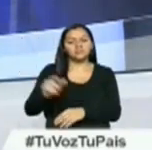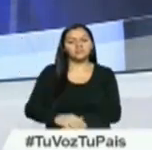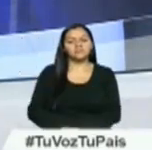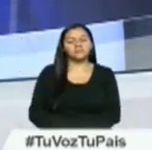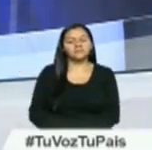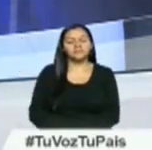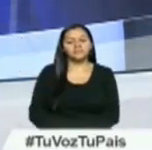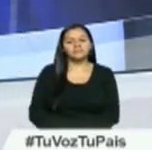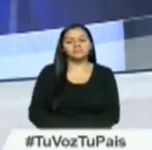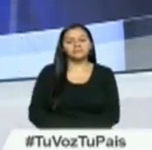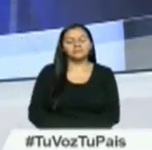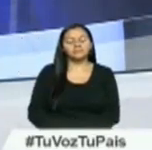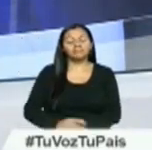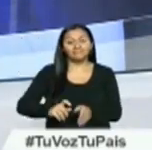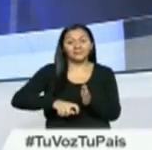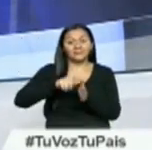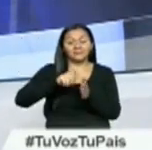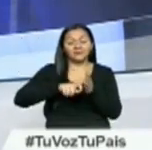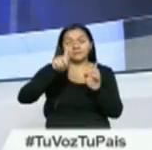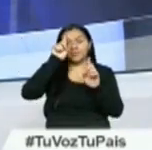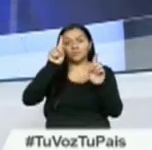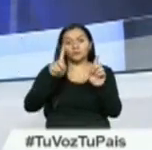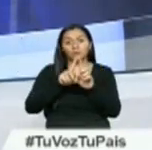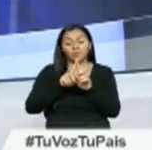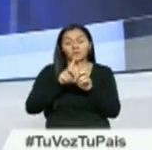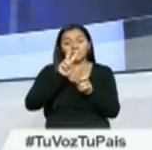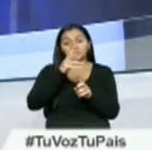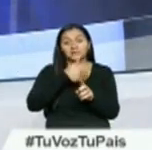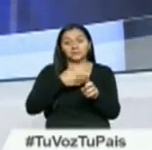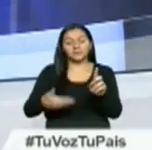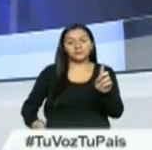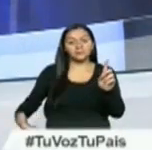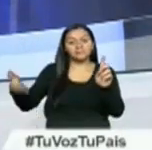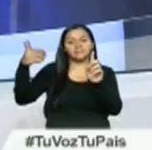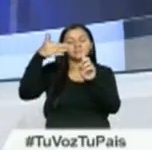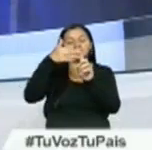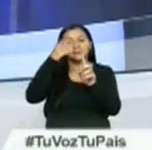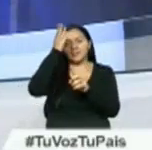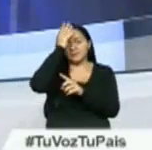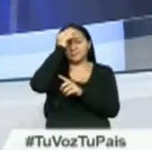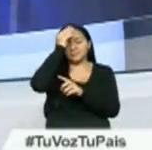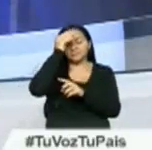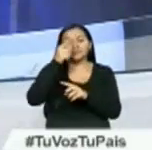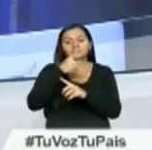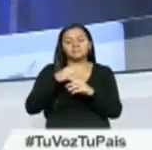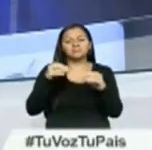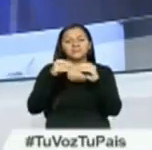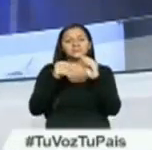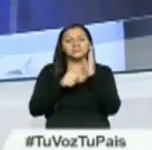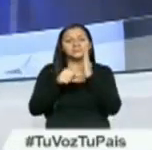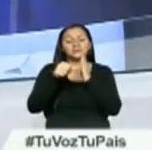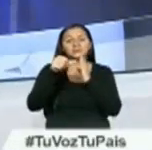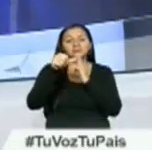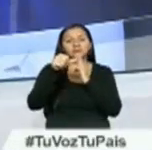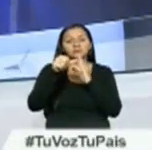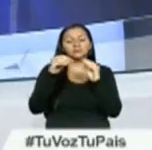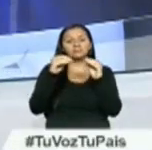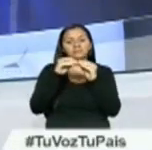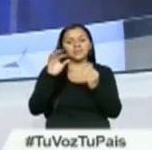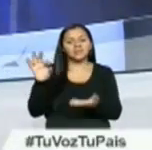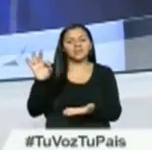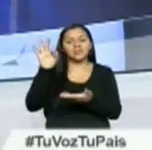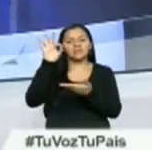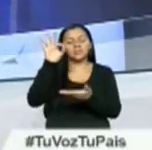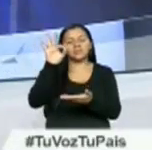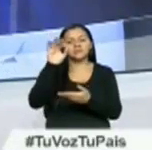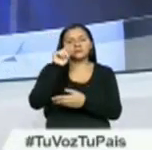habitantes. Para la firma del tratado está prevista la presencia del vicepresidente de la República, Jorge Glass, el ministro Casinelli y representantes